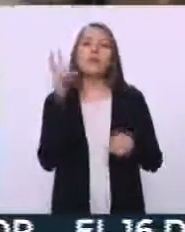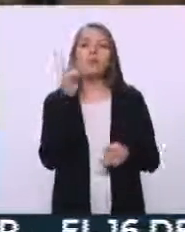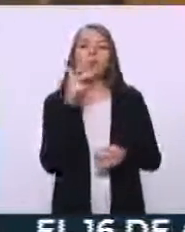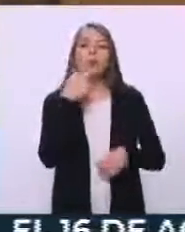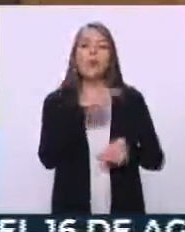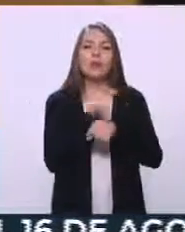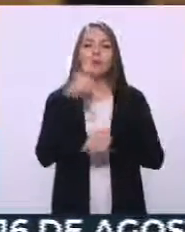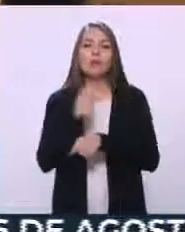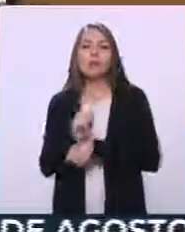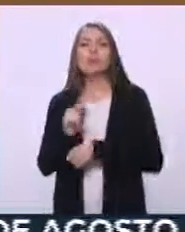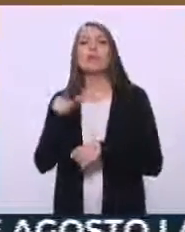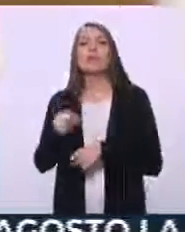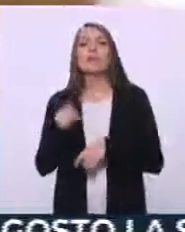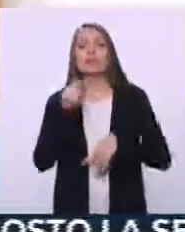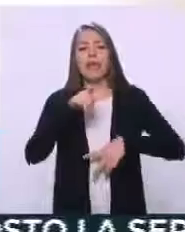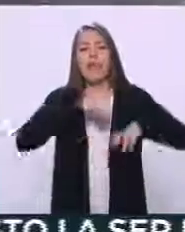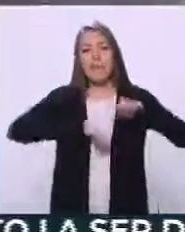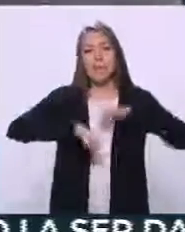100 empleados.